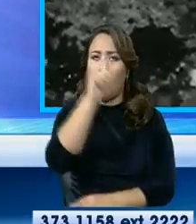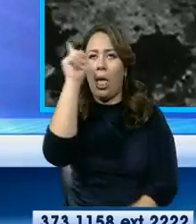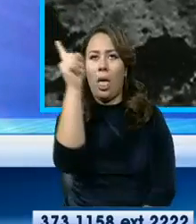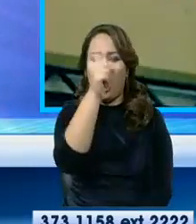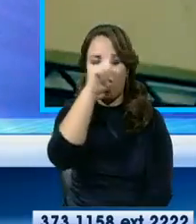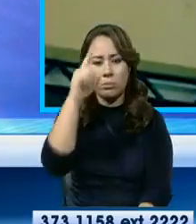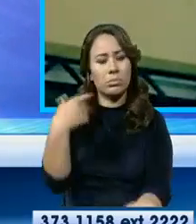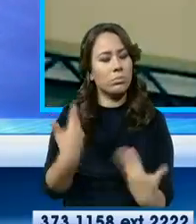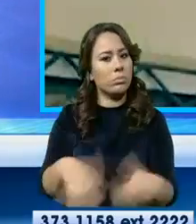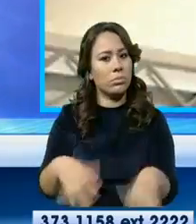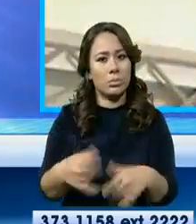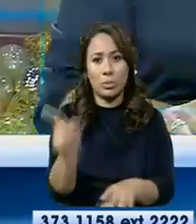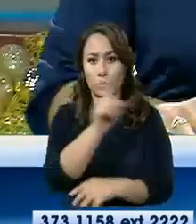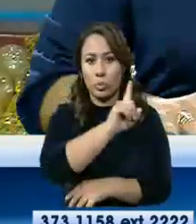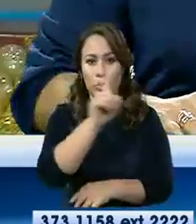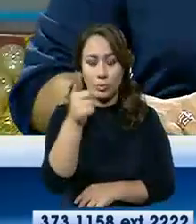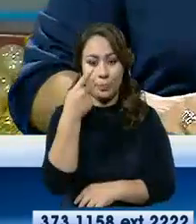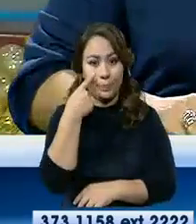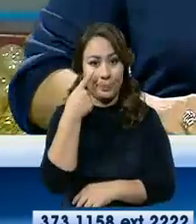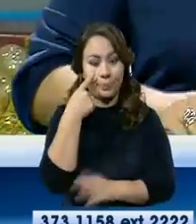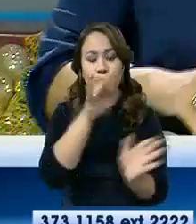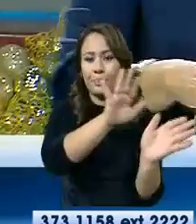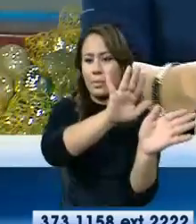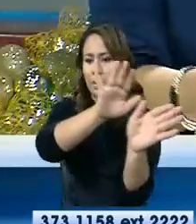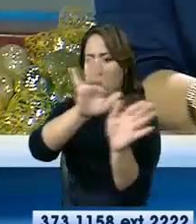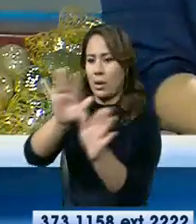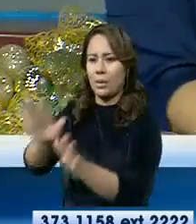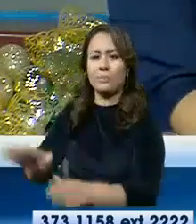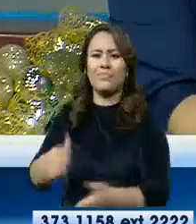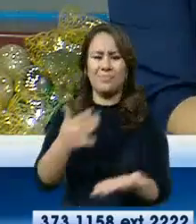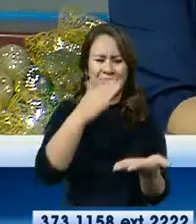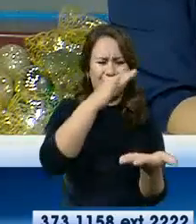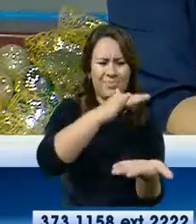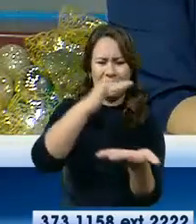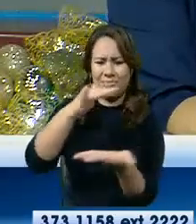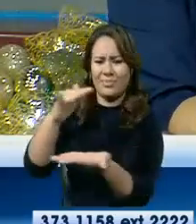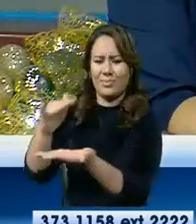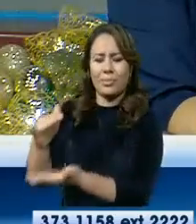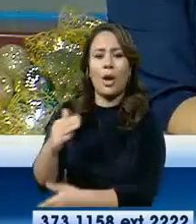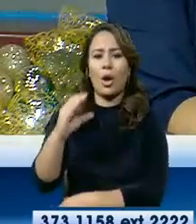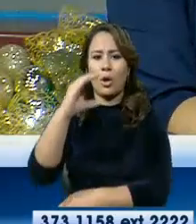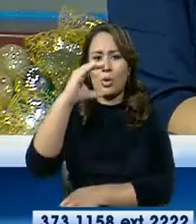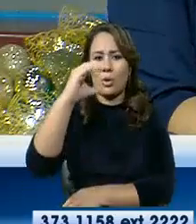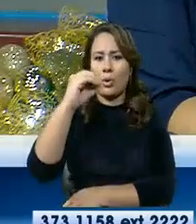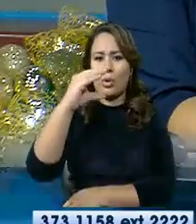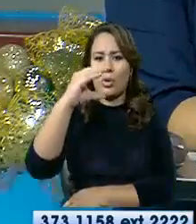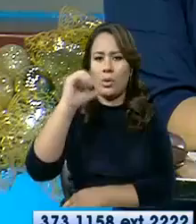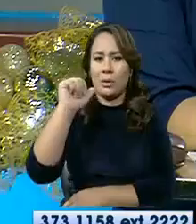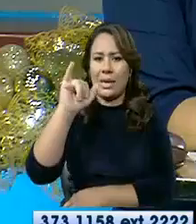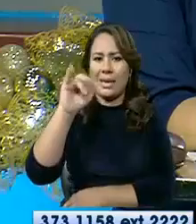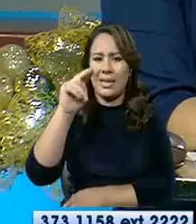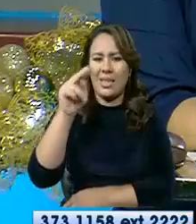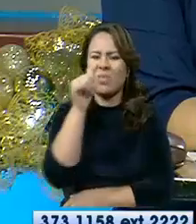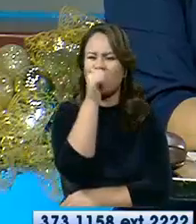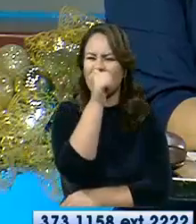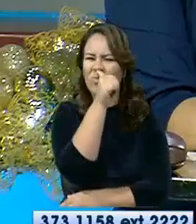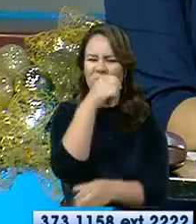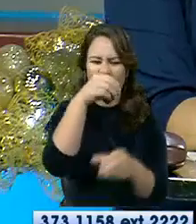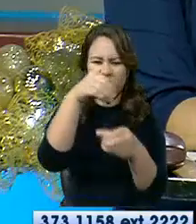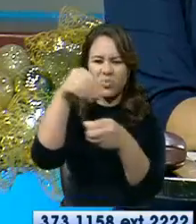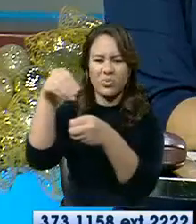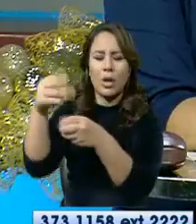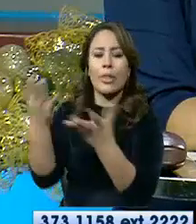infortunados. Y ahora quiero contarles que más de una tonelada de cocaína fue decomisada en aguas ecuatorianas cuando